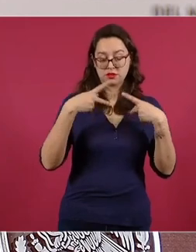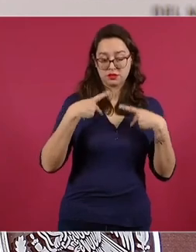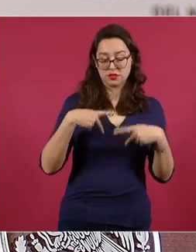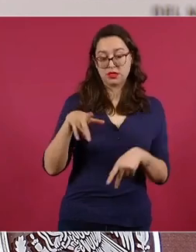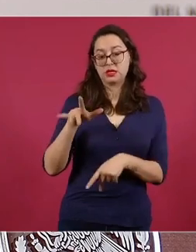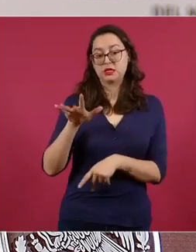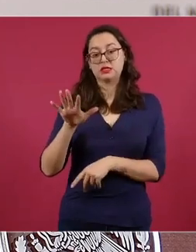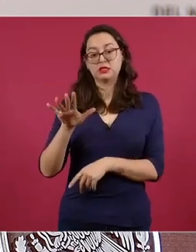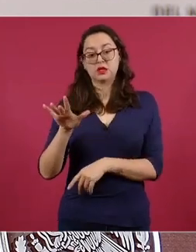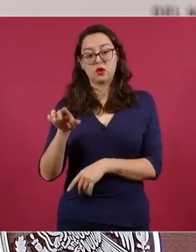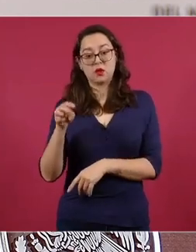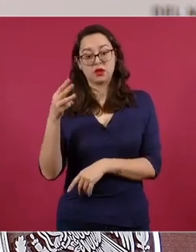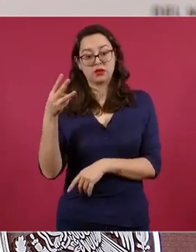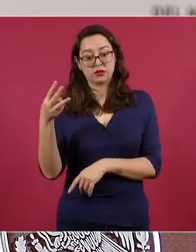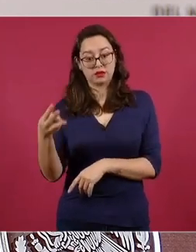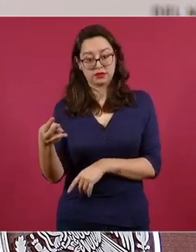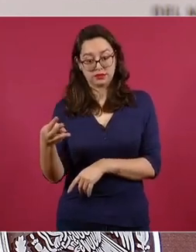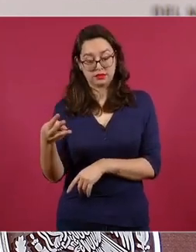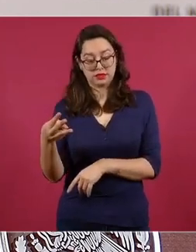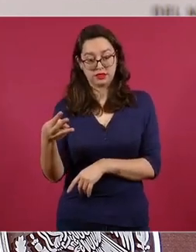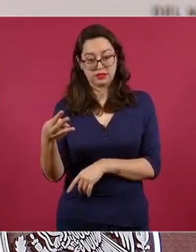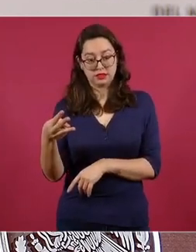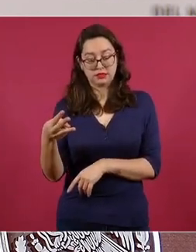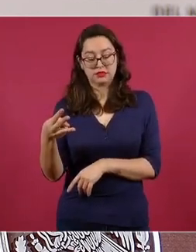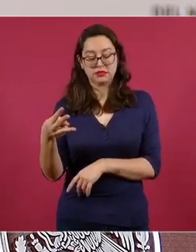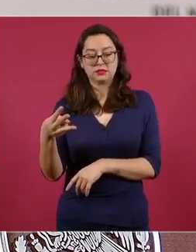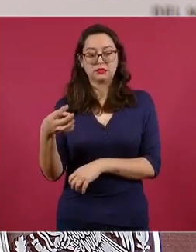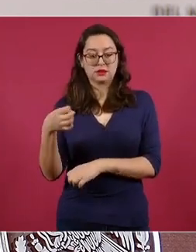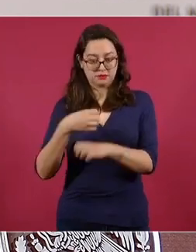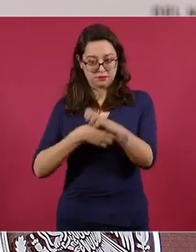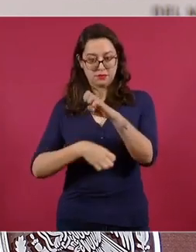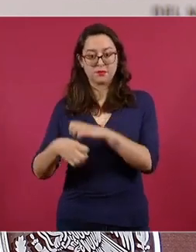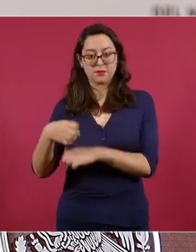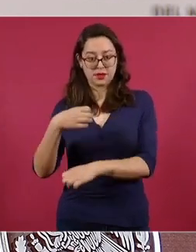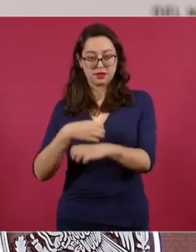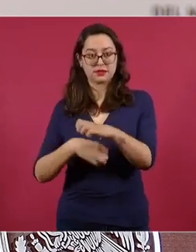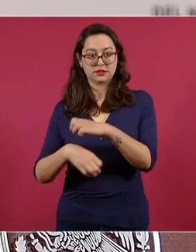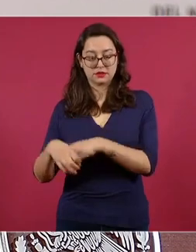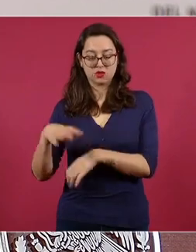y 53 de personas morales.